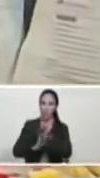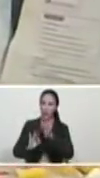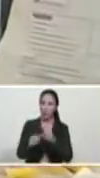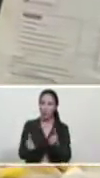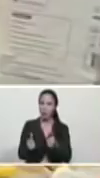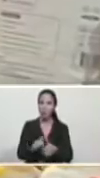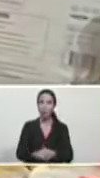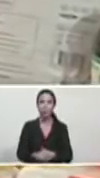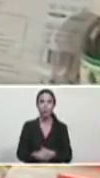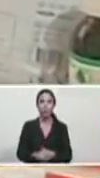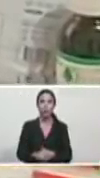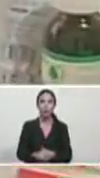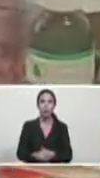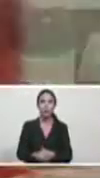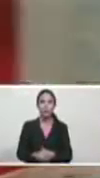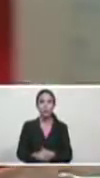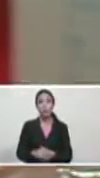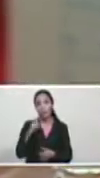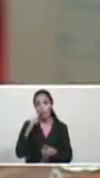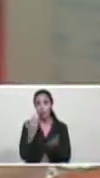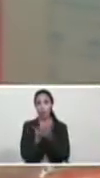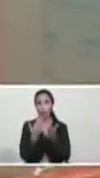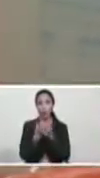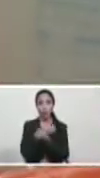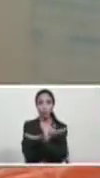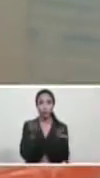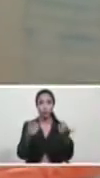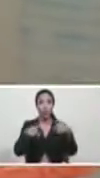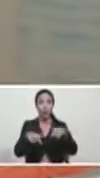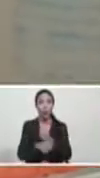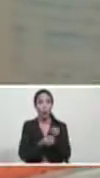aquí, presidente, que está viendo Venezuela por la televisión, está distribuido